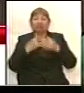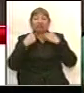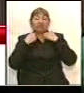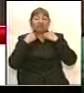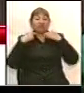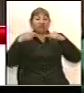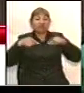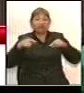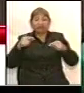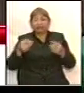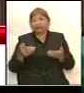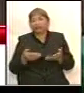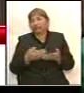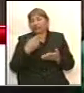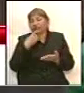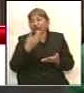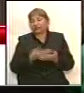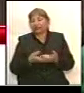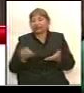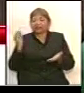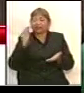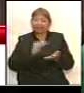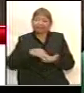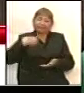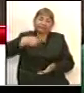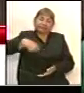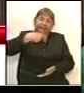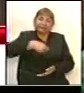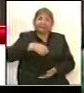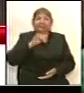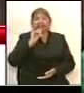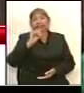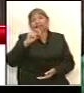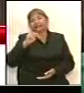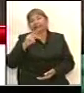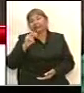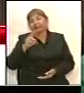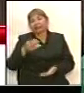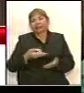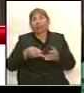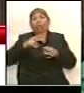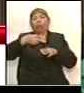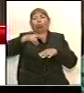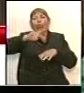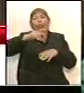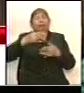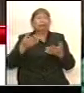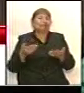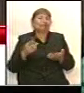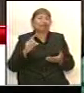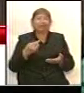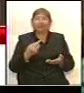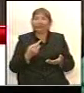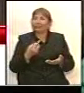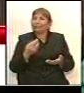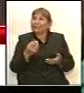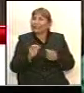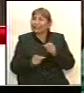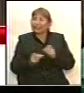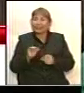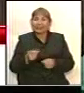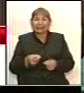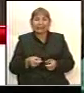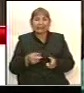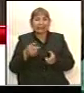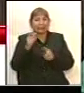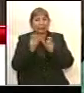esta enfermedad en decirle que tienes que devolver el capital más intereses en forma creciente. Son miles de caficultores, señora presidenta,